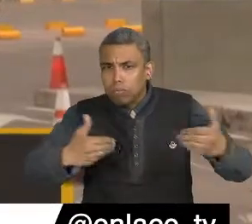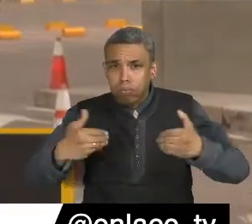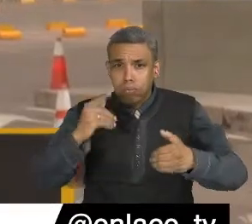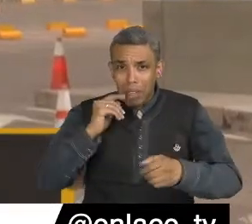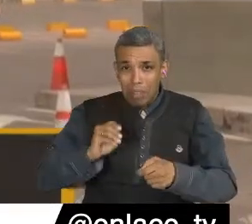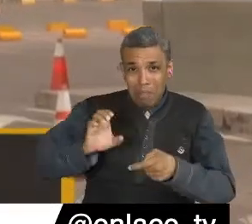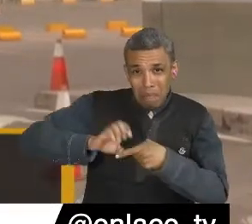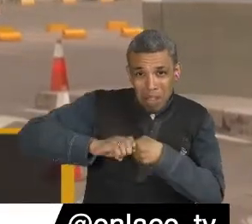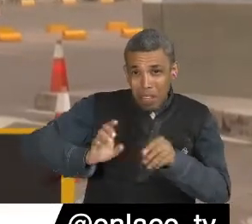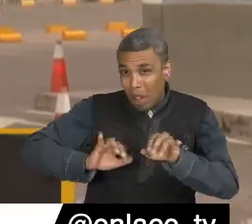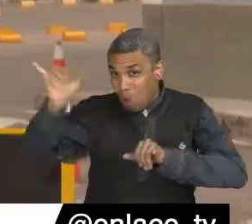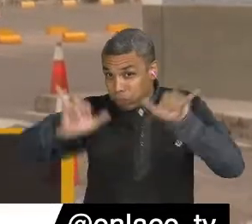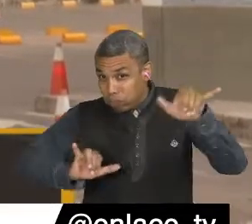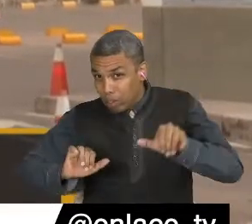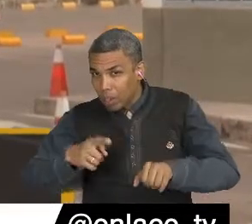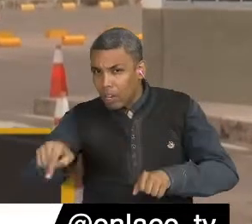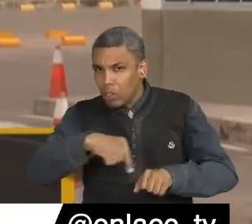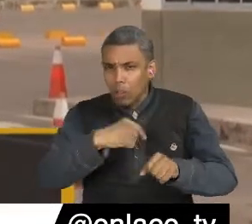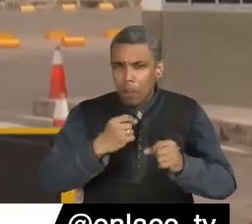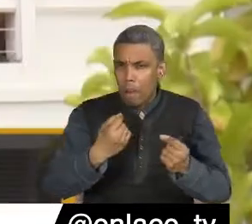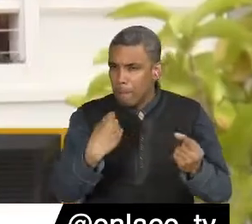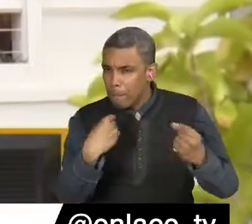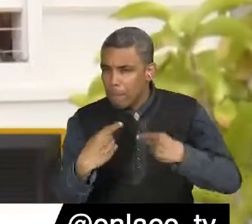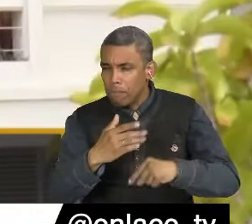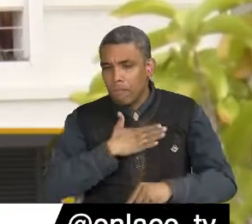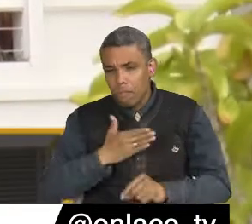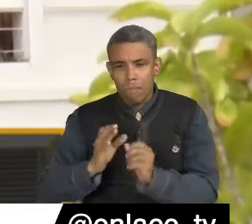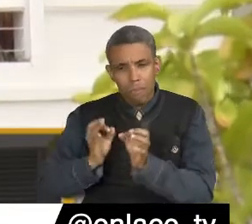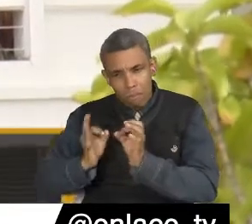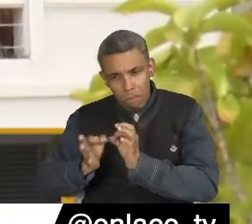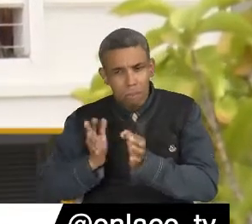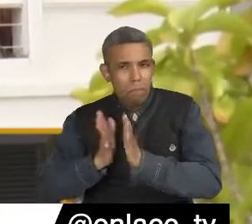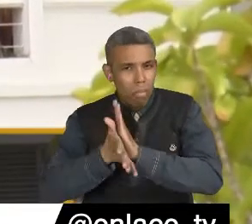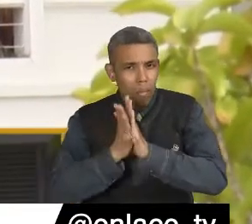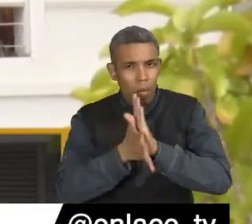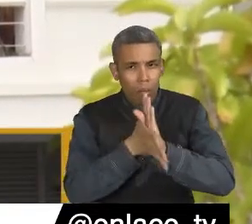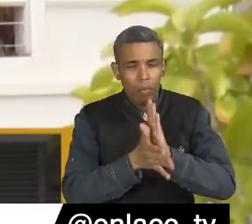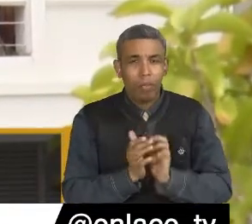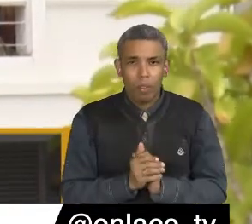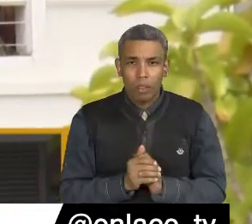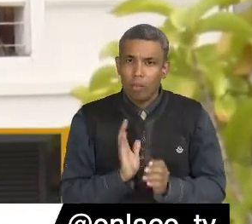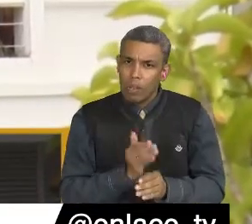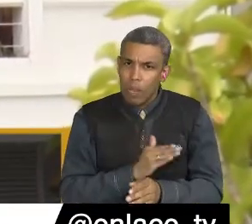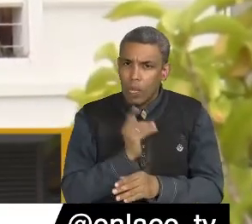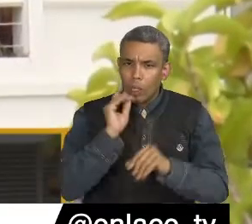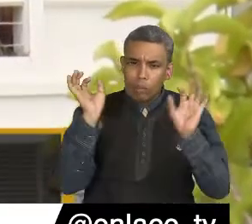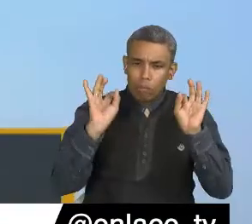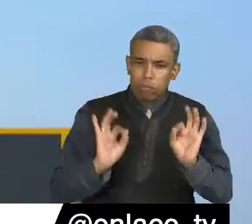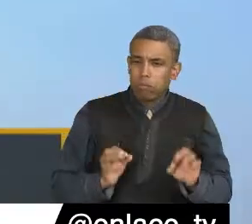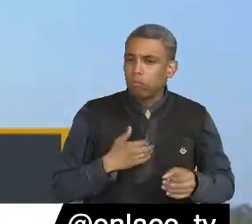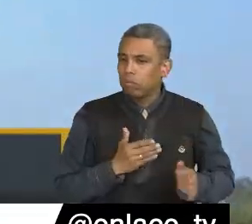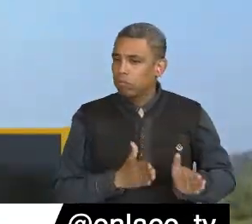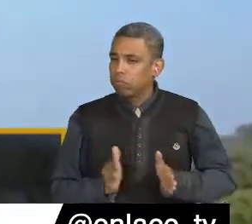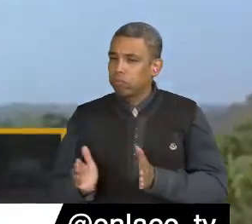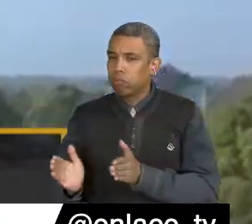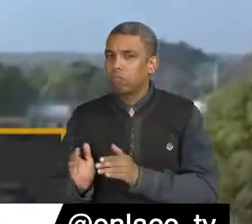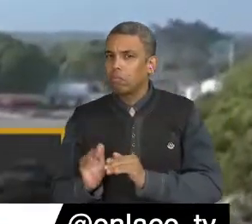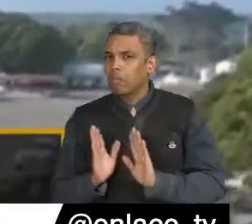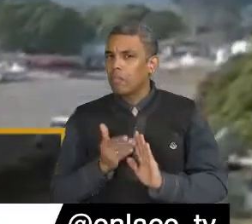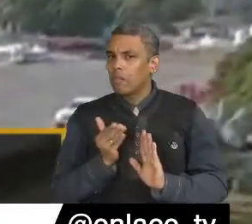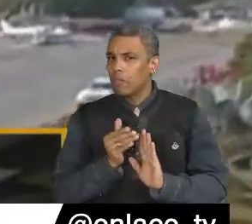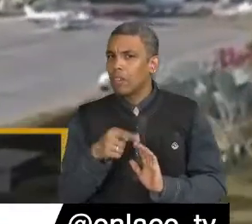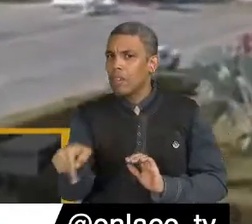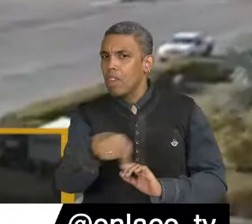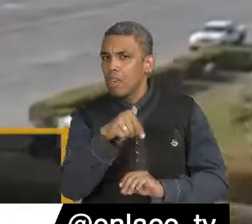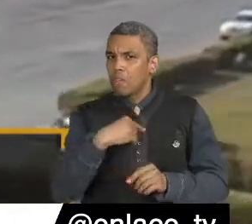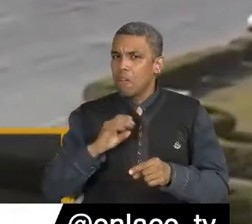Adicionalmente, se adoptarán una serie de medidas para garantizar tanto el desarrollo de actividades portuarias como facilidades de transporte a